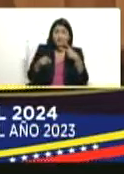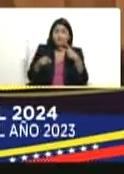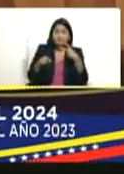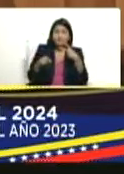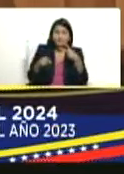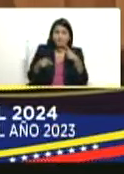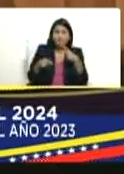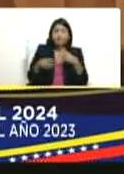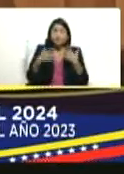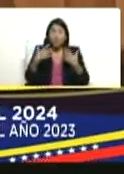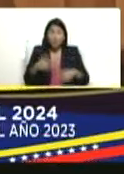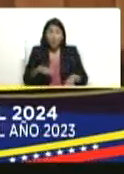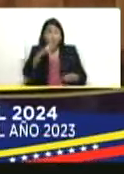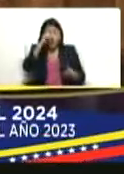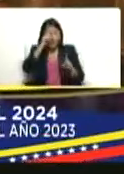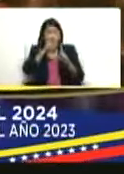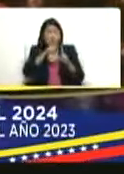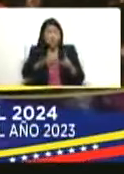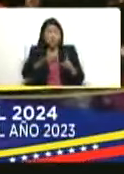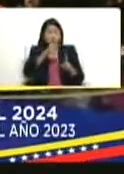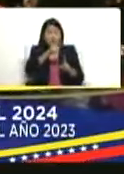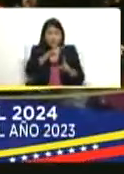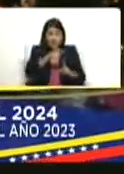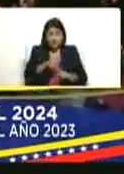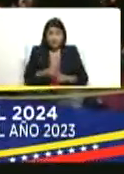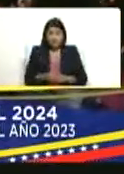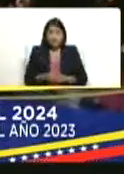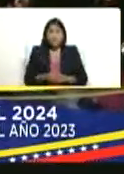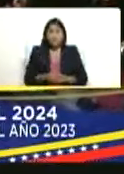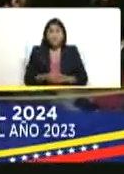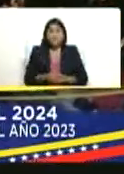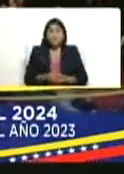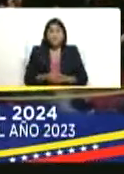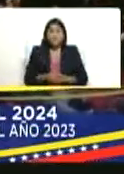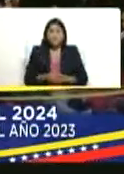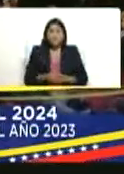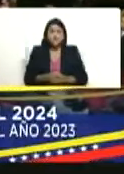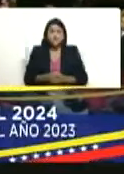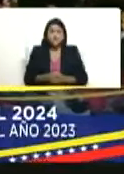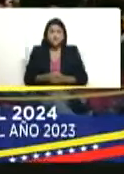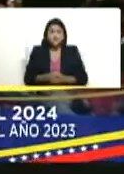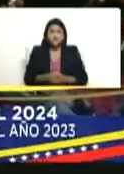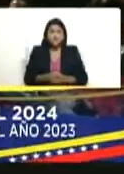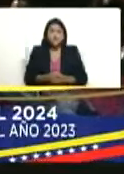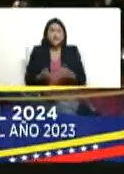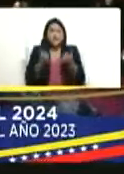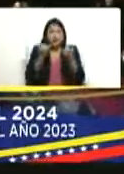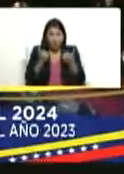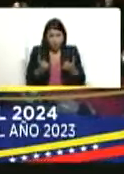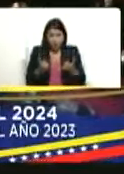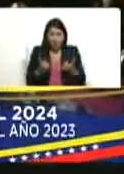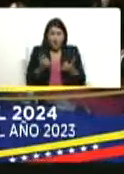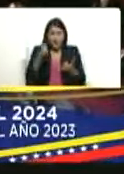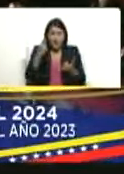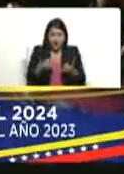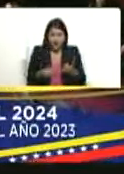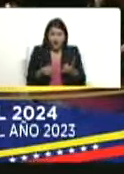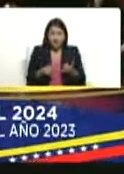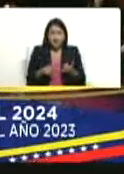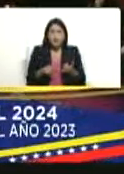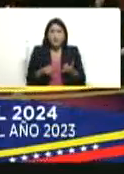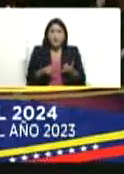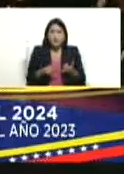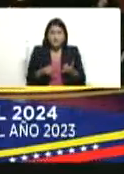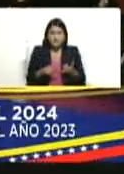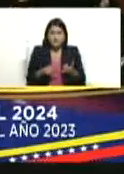Un gran desafío que tenemos en la jurisdicción civil y mercantil actualmente, que es